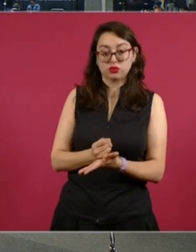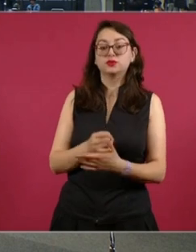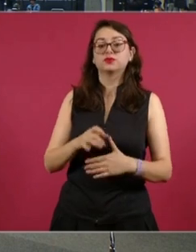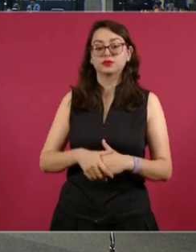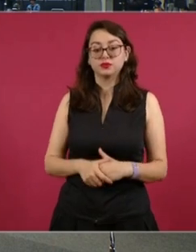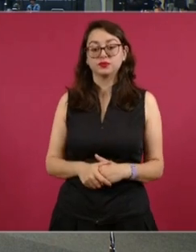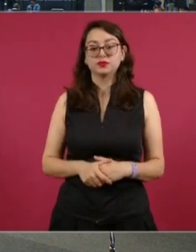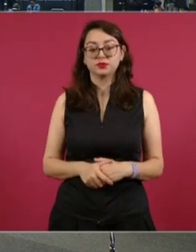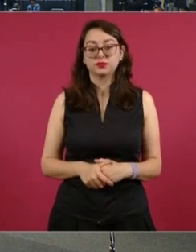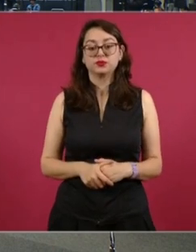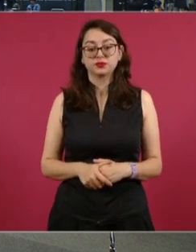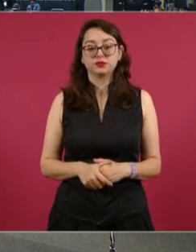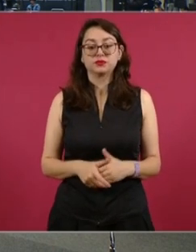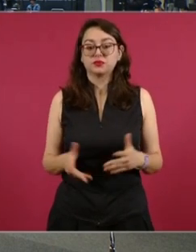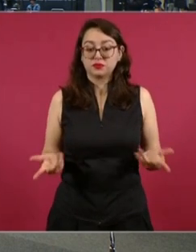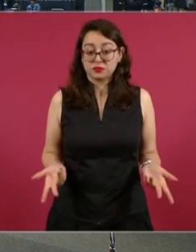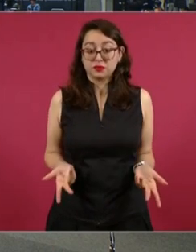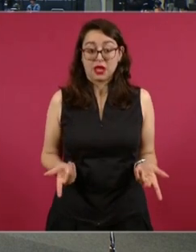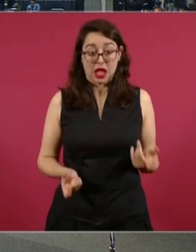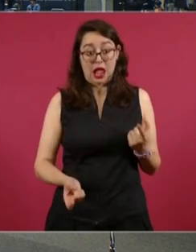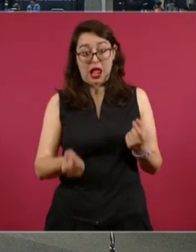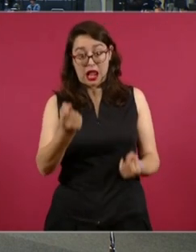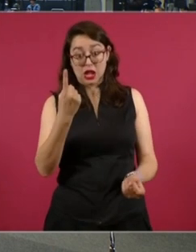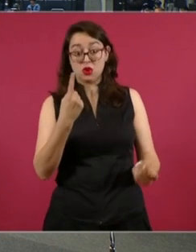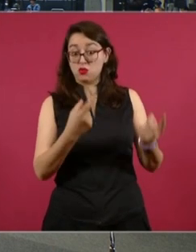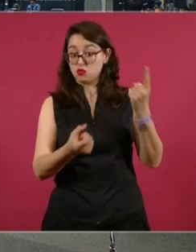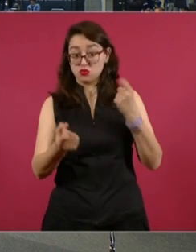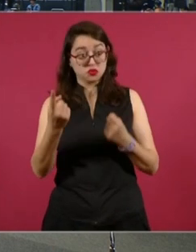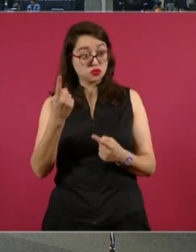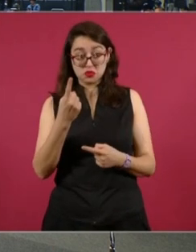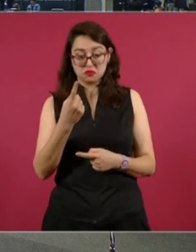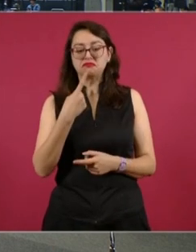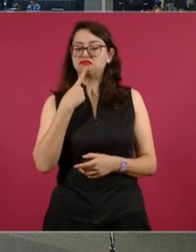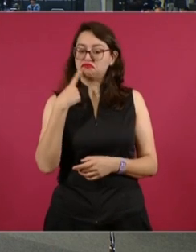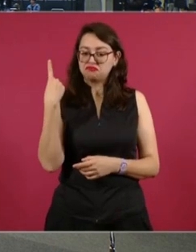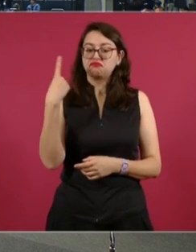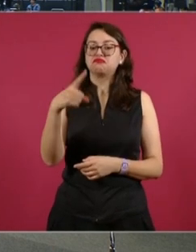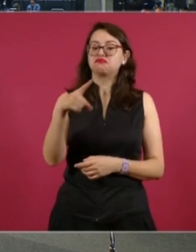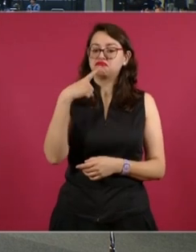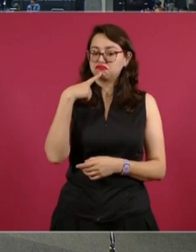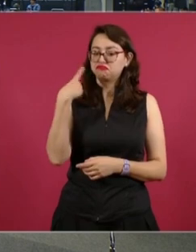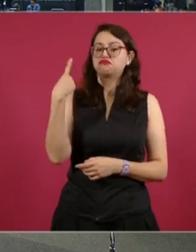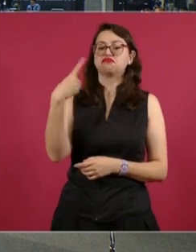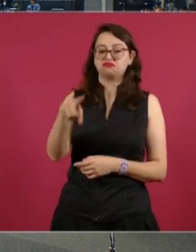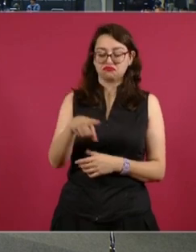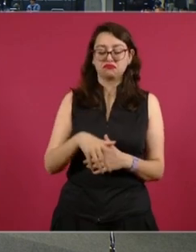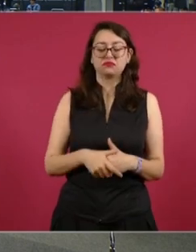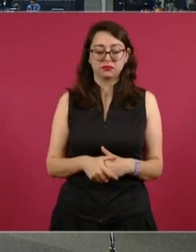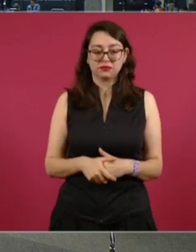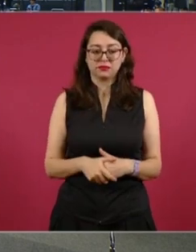Sí, y hay denuncias presentadas, pero ya son